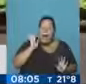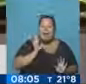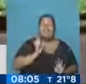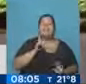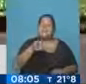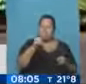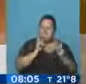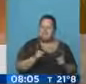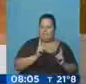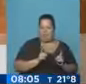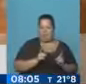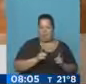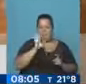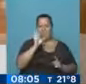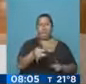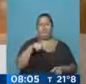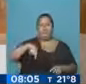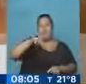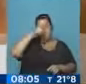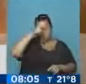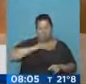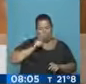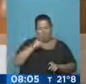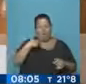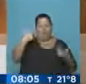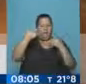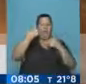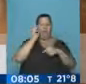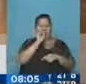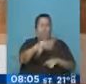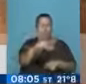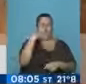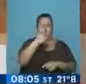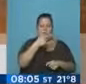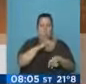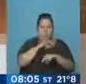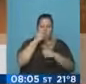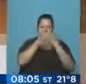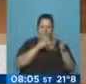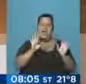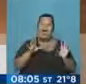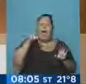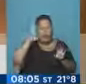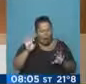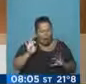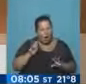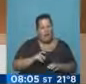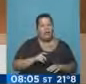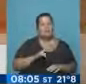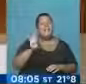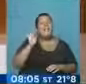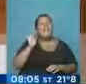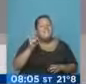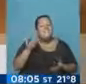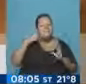serían ellos. Bueno, porque fueron reconocidos por las propias víctimas, ¿no? Ante sí, los médicos. Bueno, son todos... recordemos sí. que es muy difícil